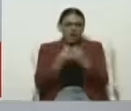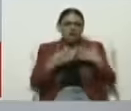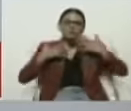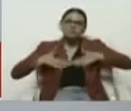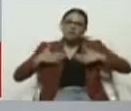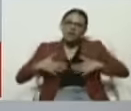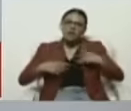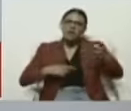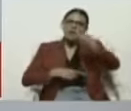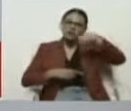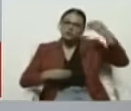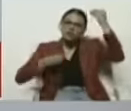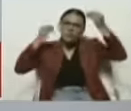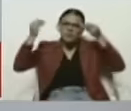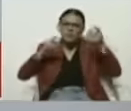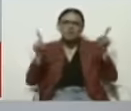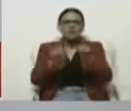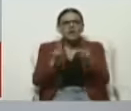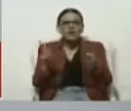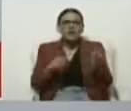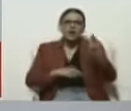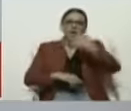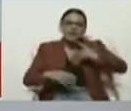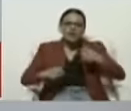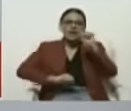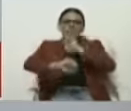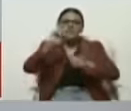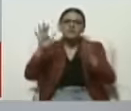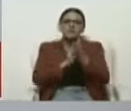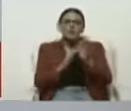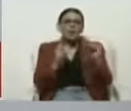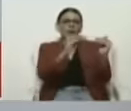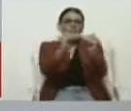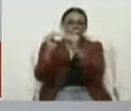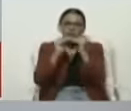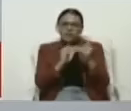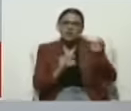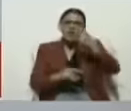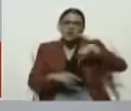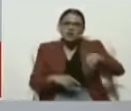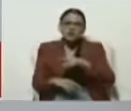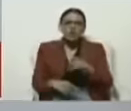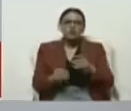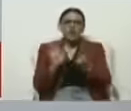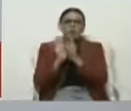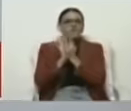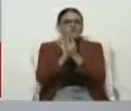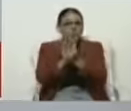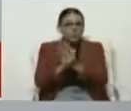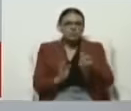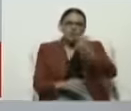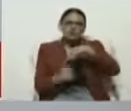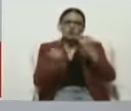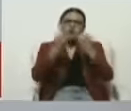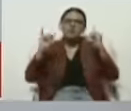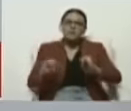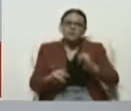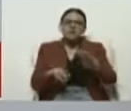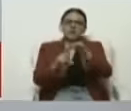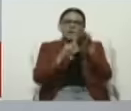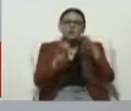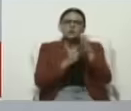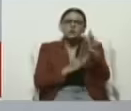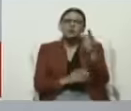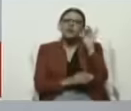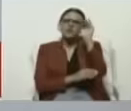para poder defender nuestra estabilidad, nuestra soberanía, nuestra independencia y sobre todo nuestro derecho al futuro. ¿Qué tiene